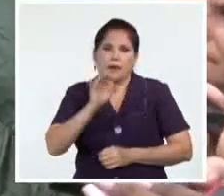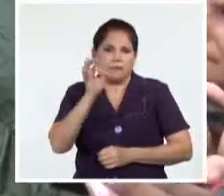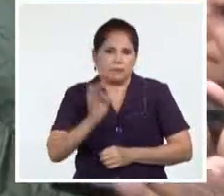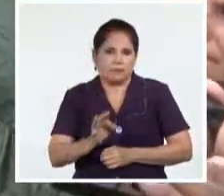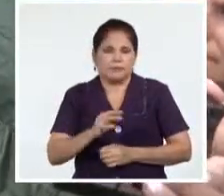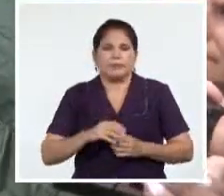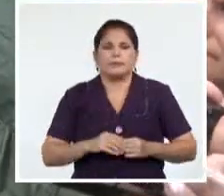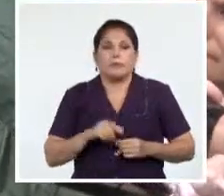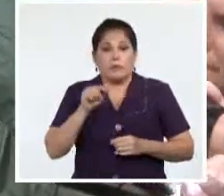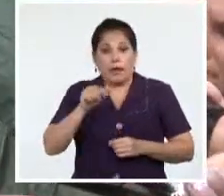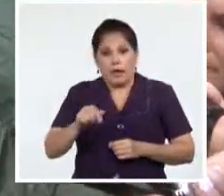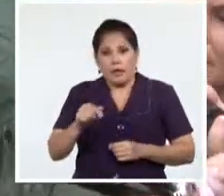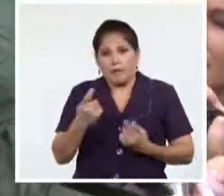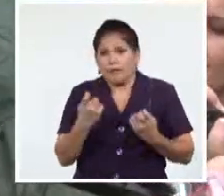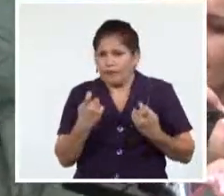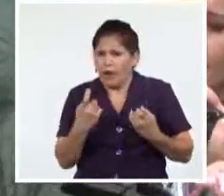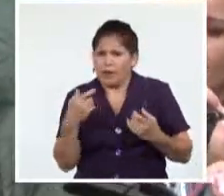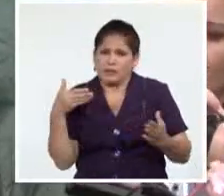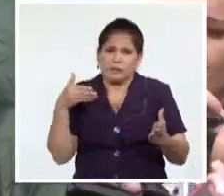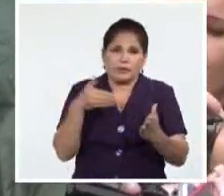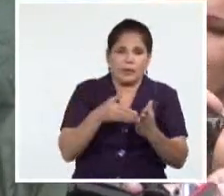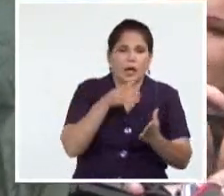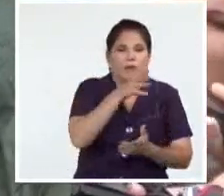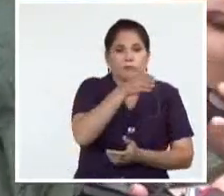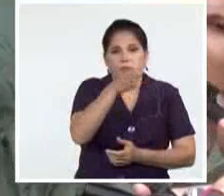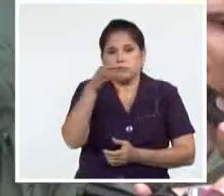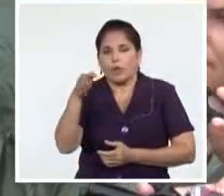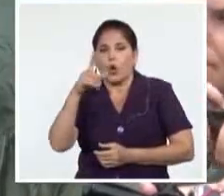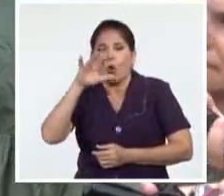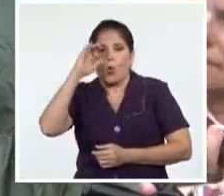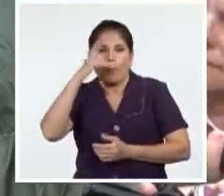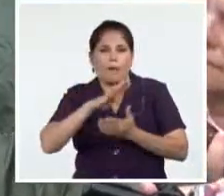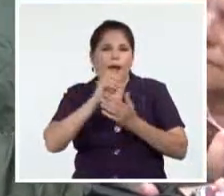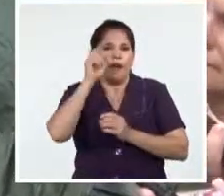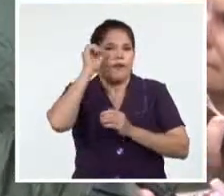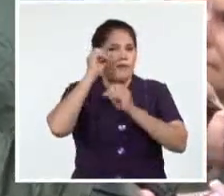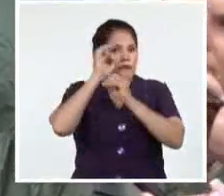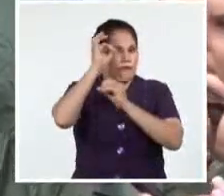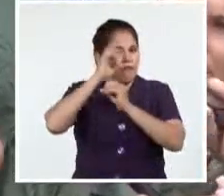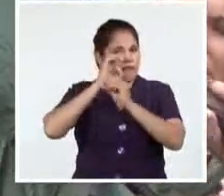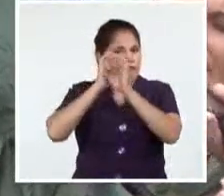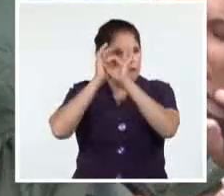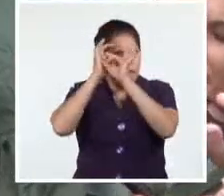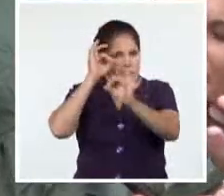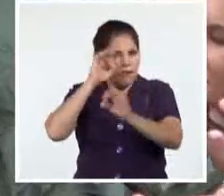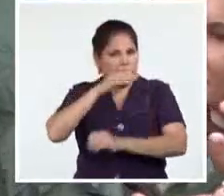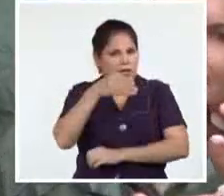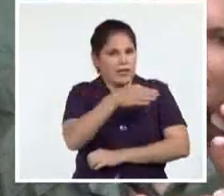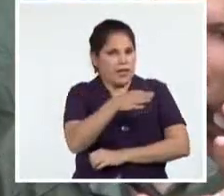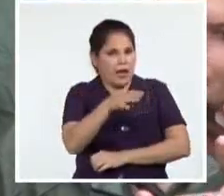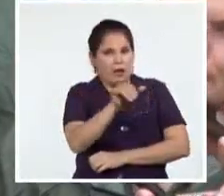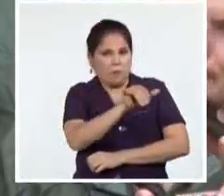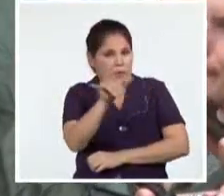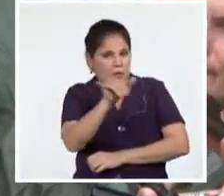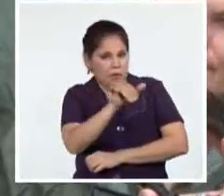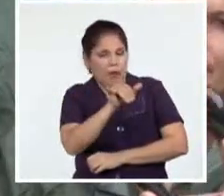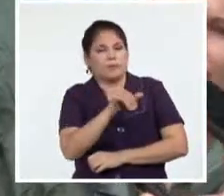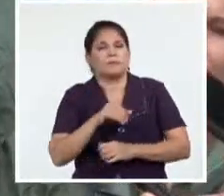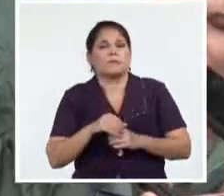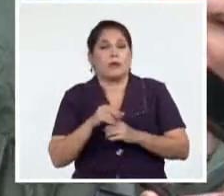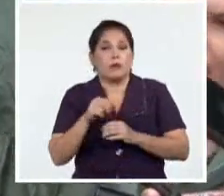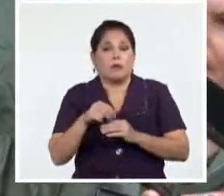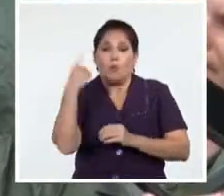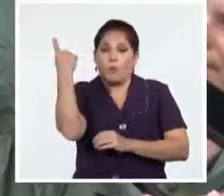y aquí todavía nos falta por llegar un grupo de lugares como la coloma viñales por el lugar donde salió también al norte El